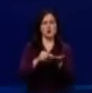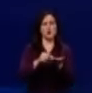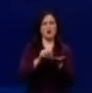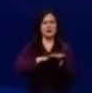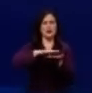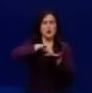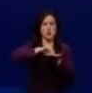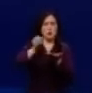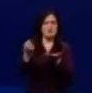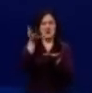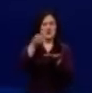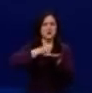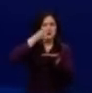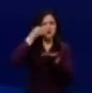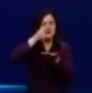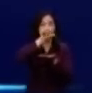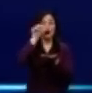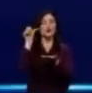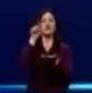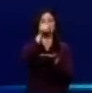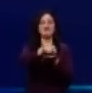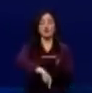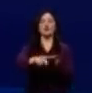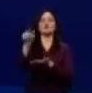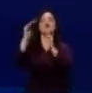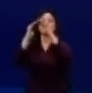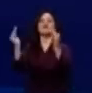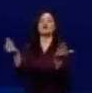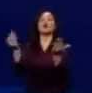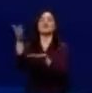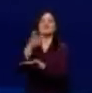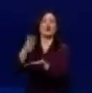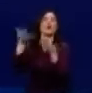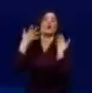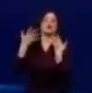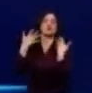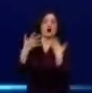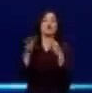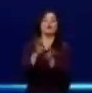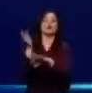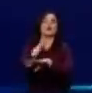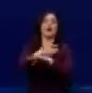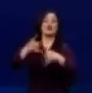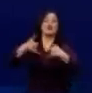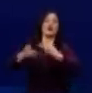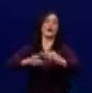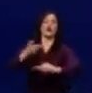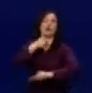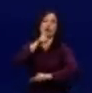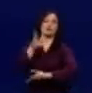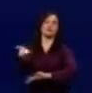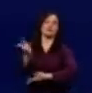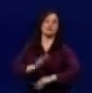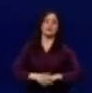una casa del suburbio de Guayaquil que supuestamente funcionaba como un almacén de licores. Más adelante los detalles. Y el noticiero